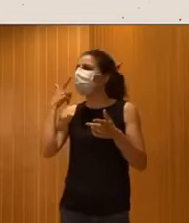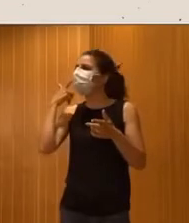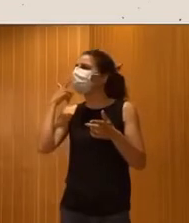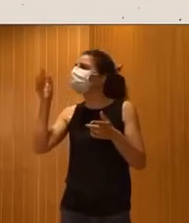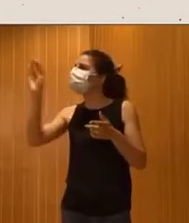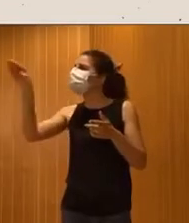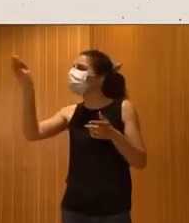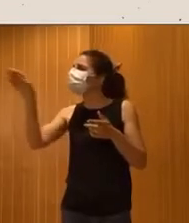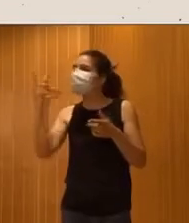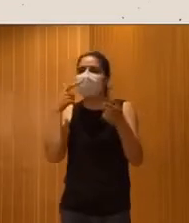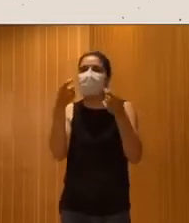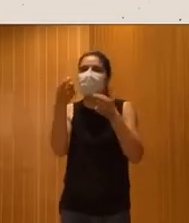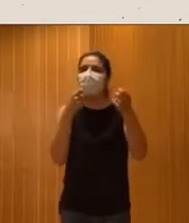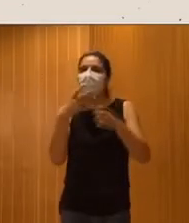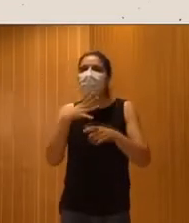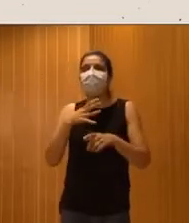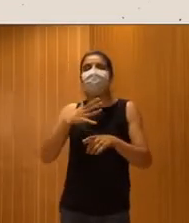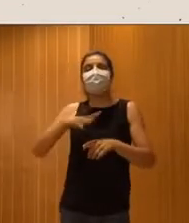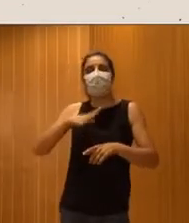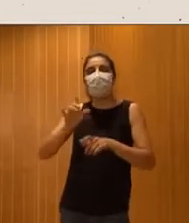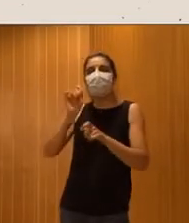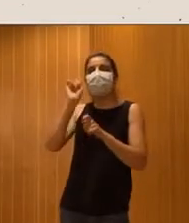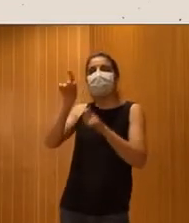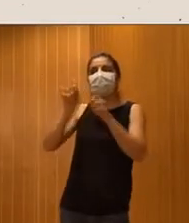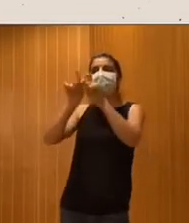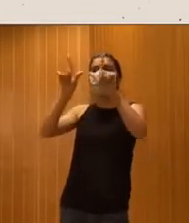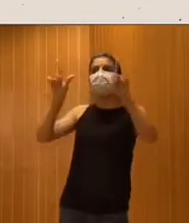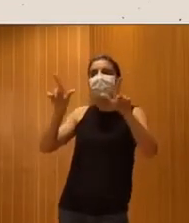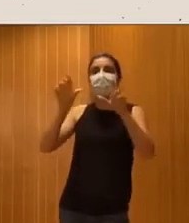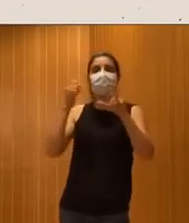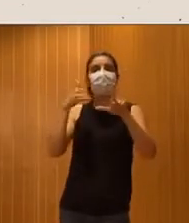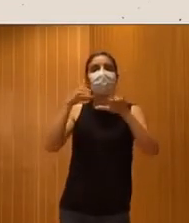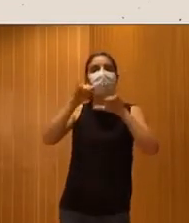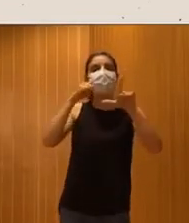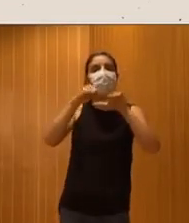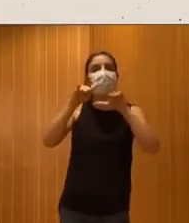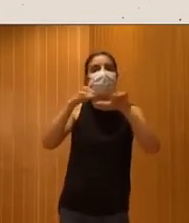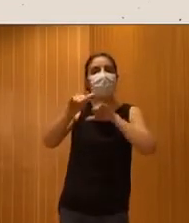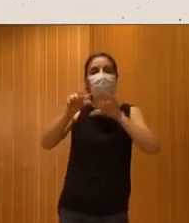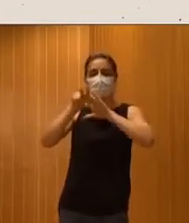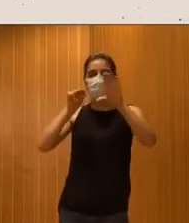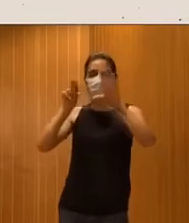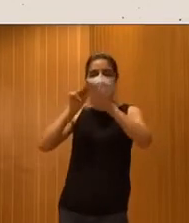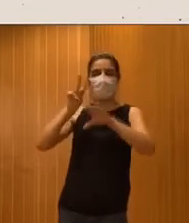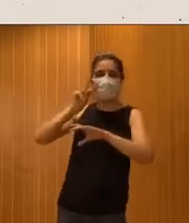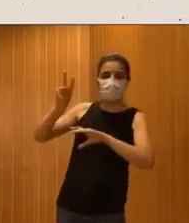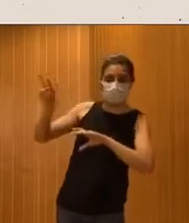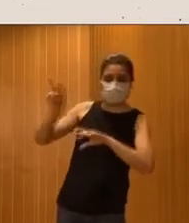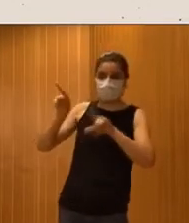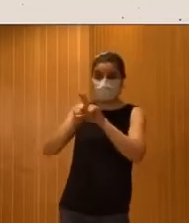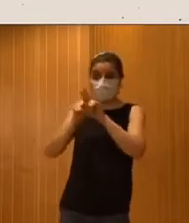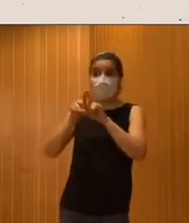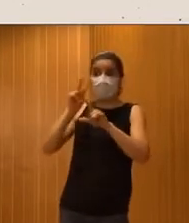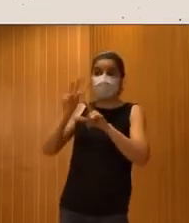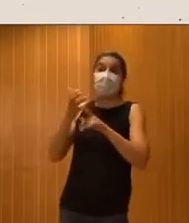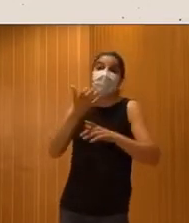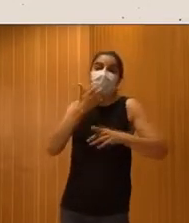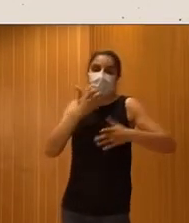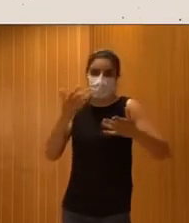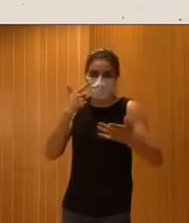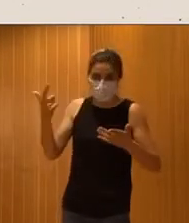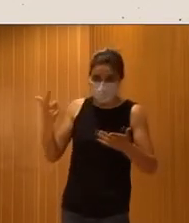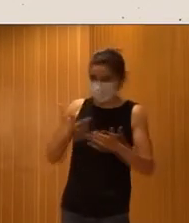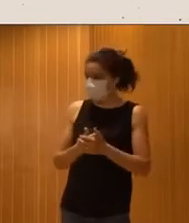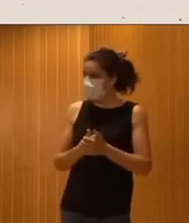no sé si puedes pinchar en la imagen y te conectas a YouTube para ver lo que es la disquinesia tardía de